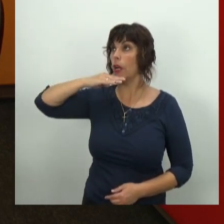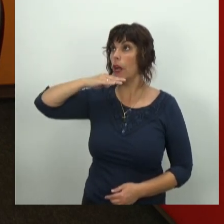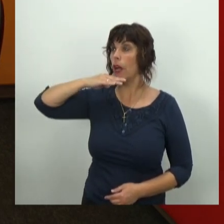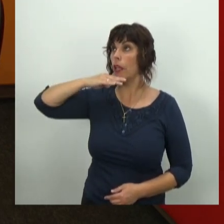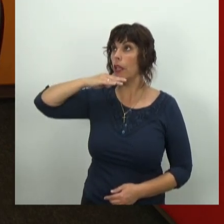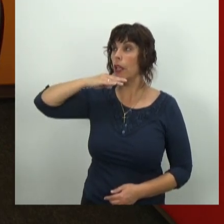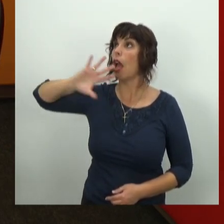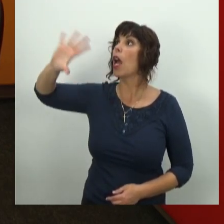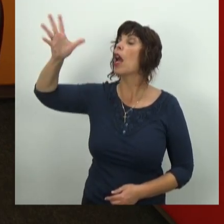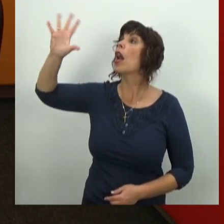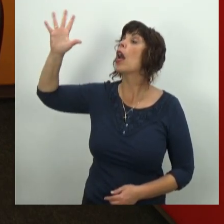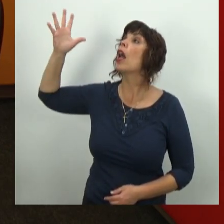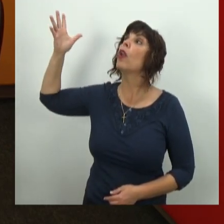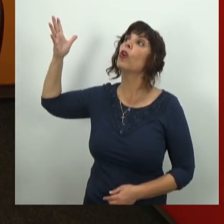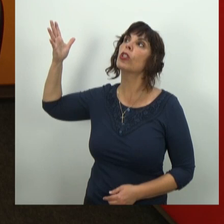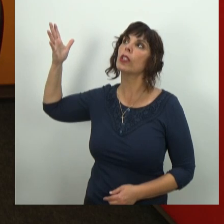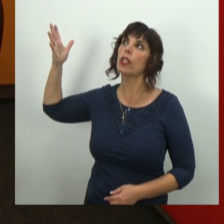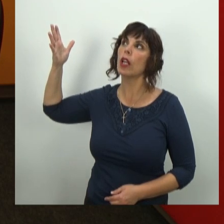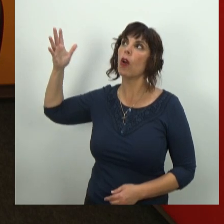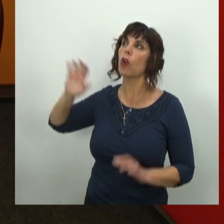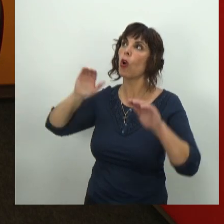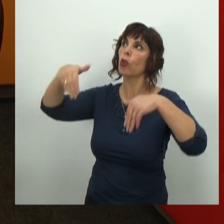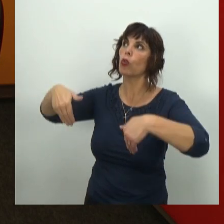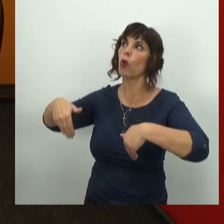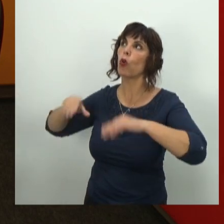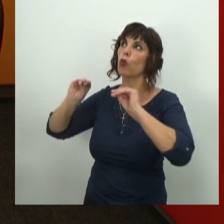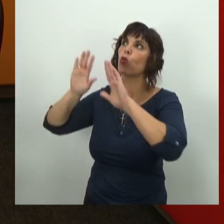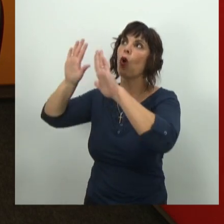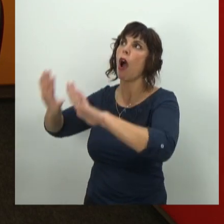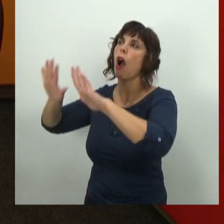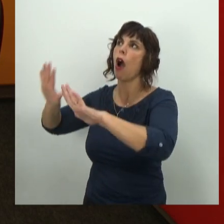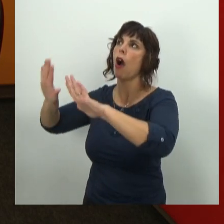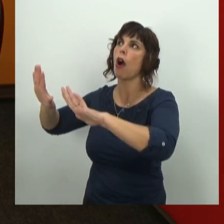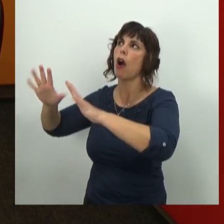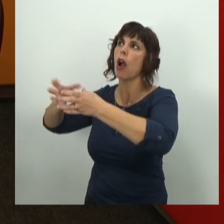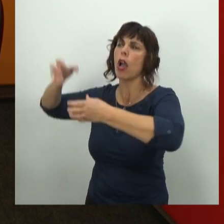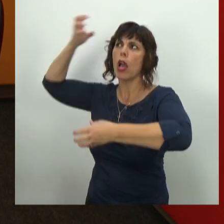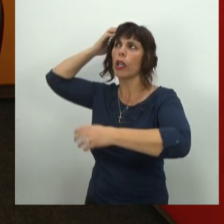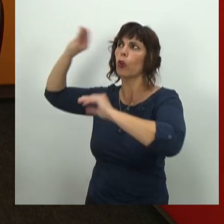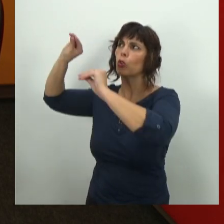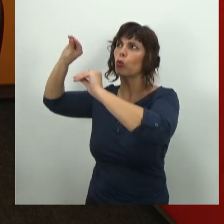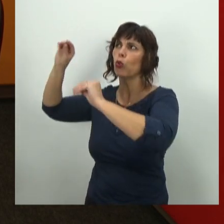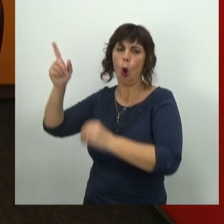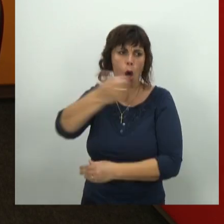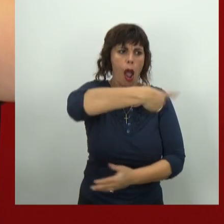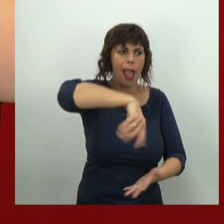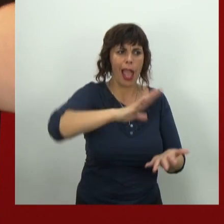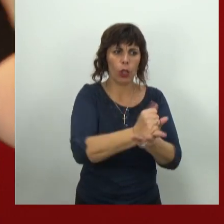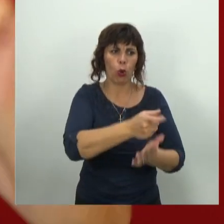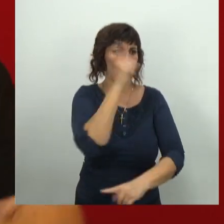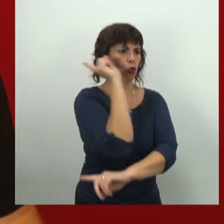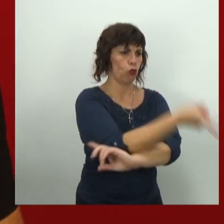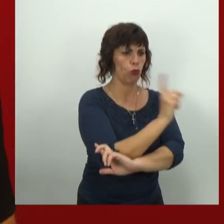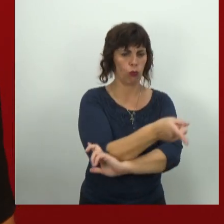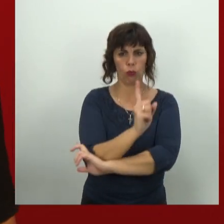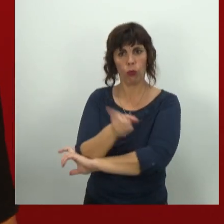estableció en los cielos su trono y su reino domina sobre todos. El reino